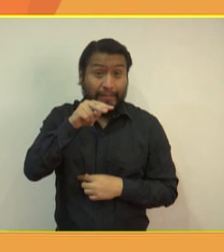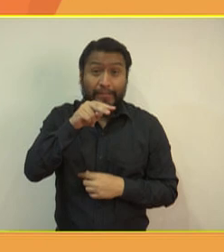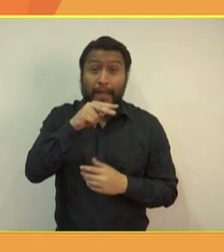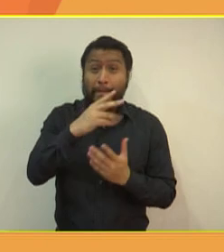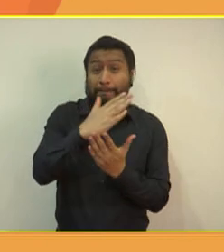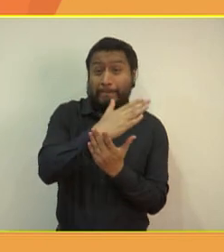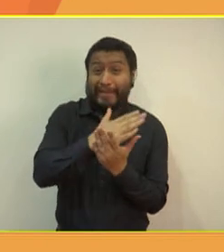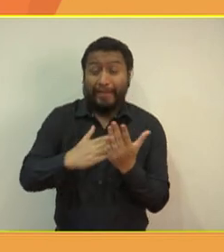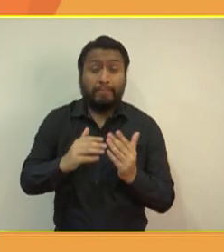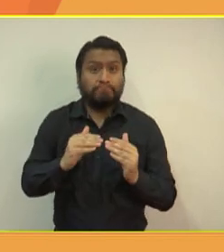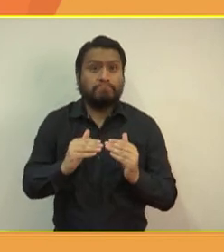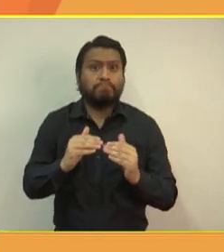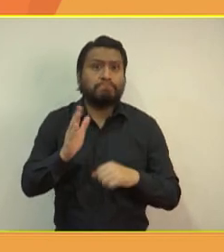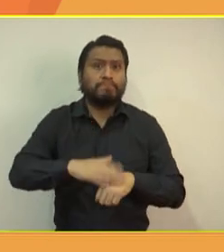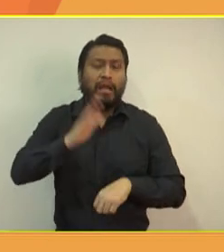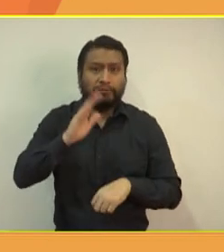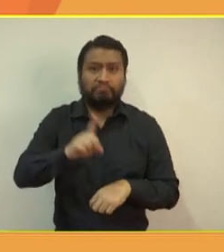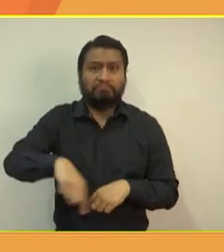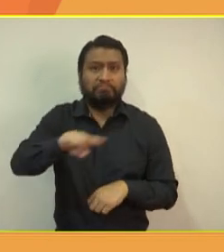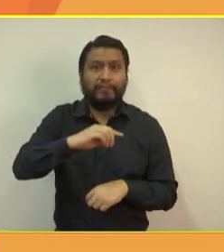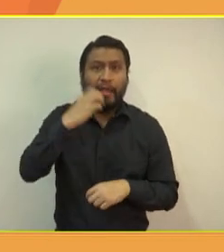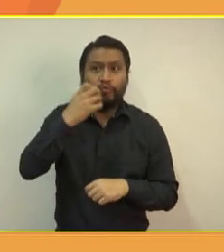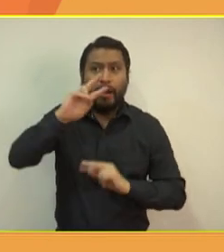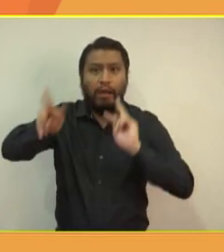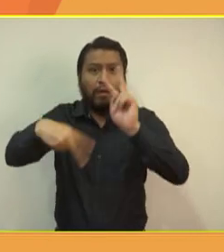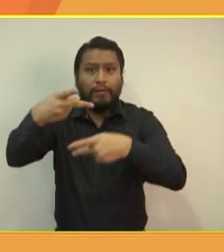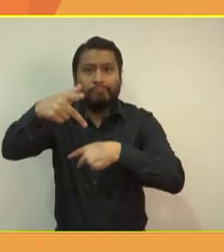ha ido a la escuela y que si llegan a ir,